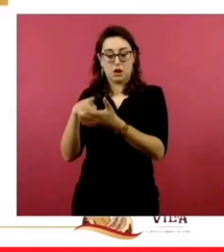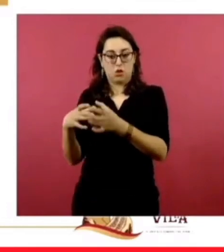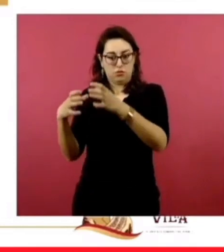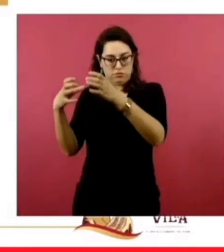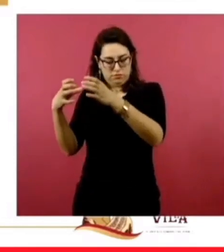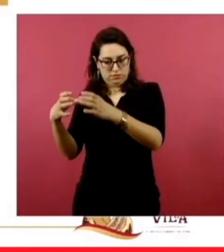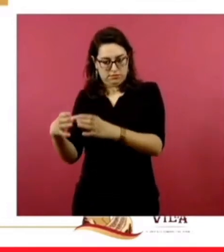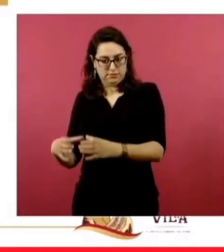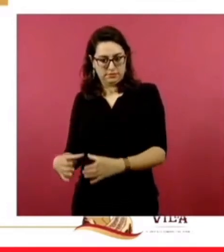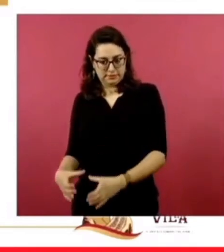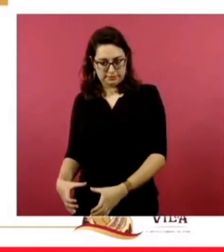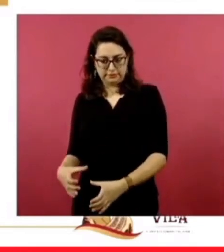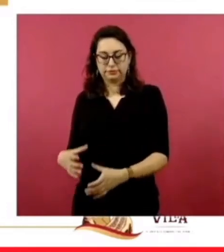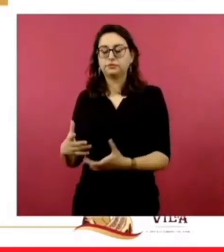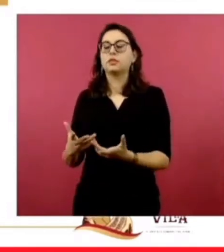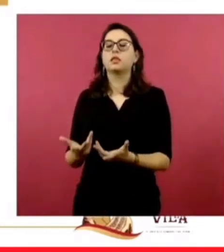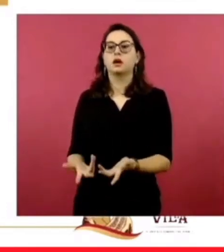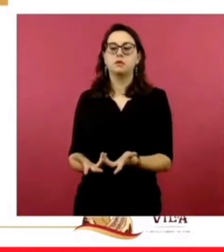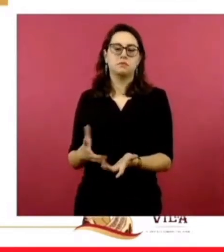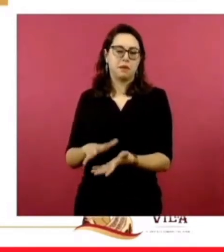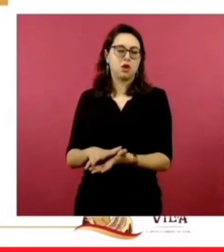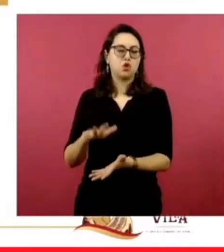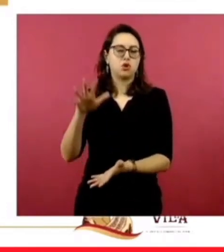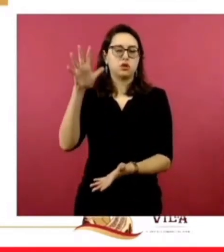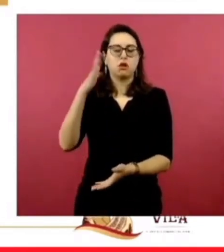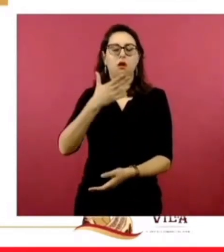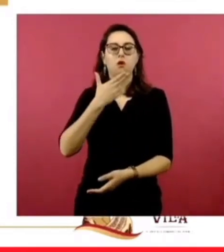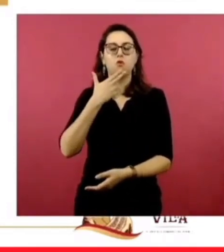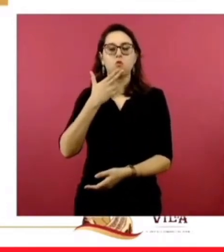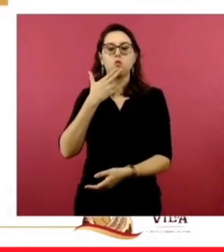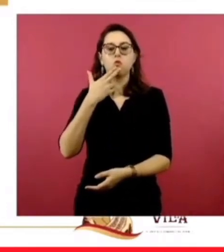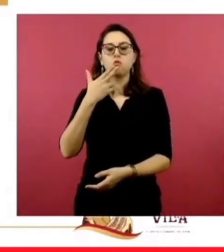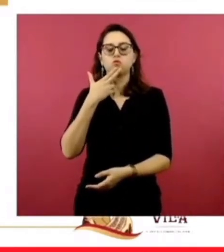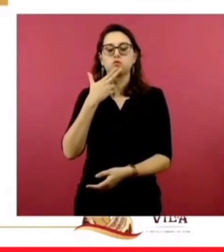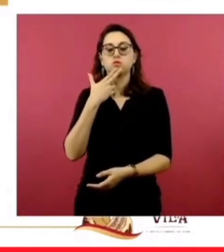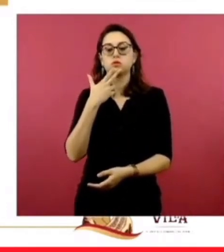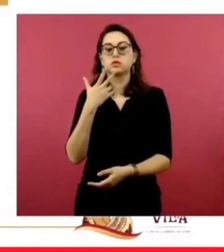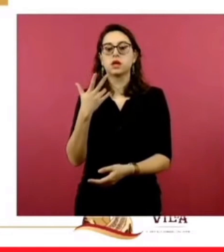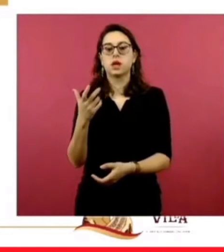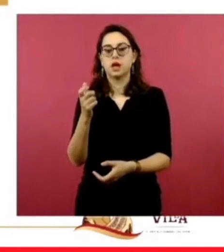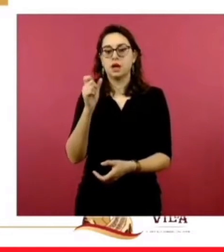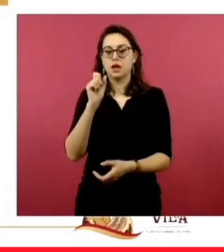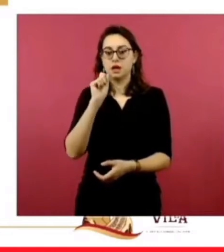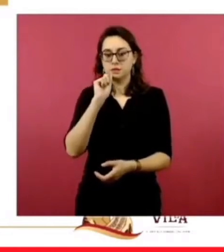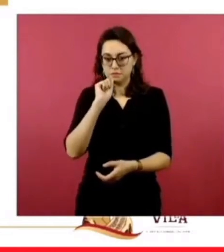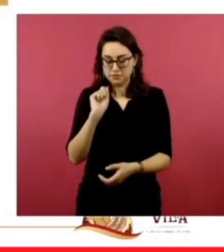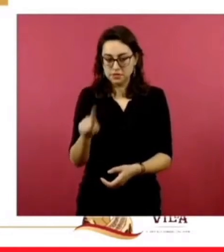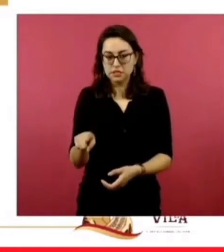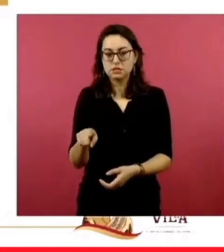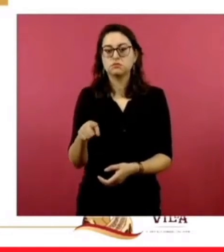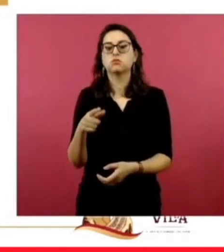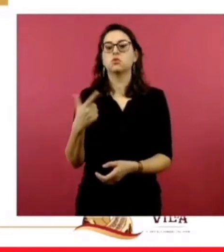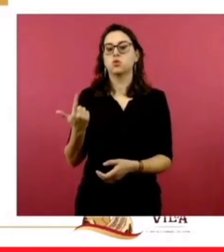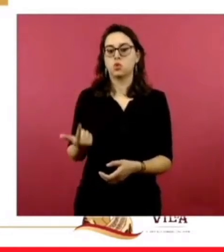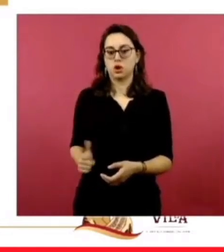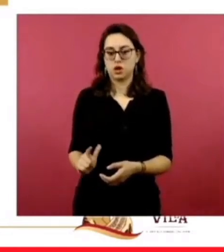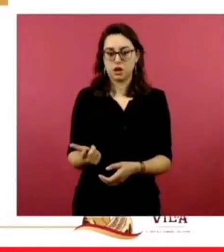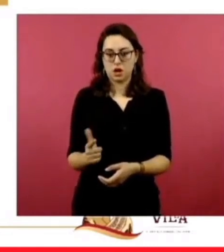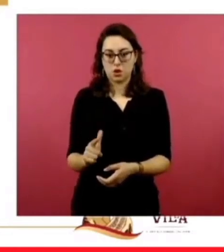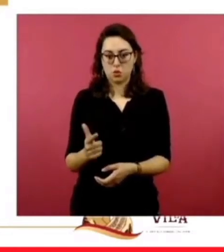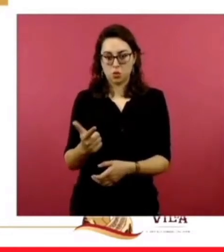popular a las familias mexicanas, tenemos ejemplos en de Gas Providencia, en Doctor Mora, también en